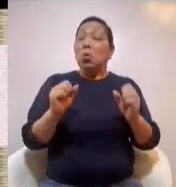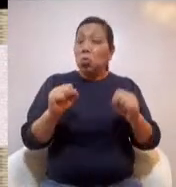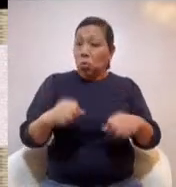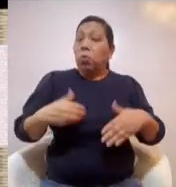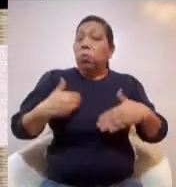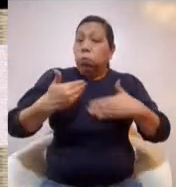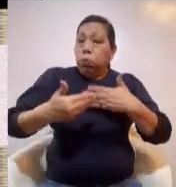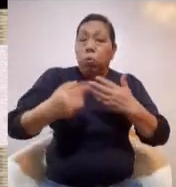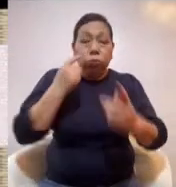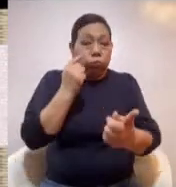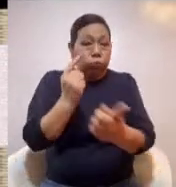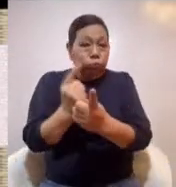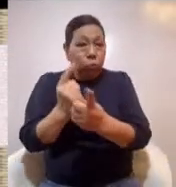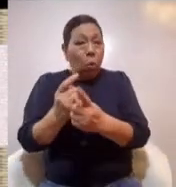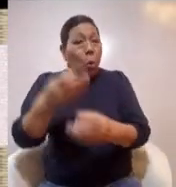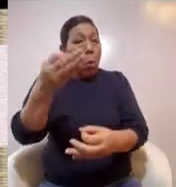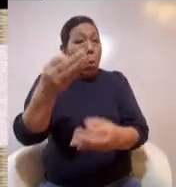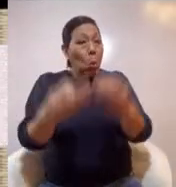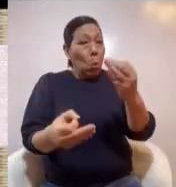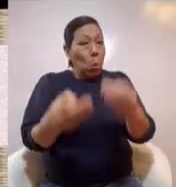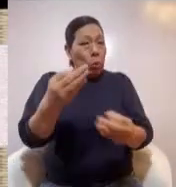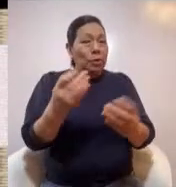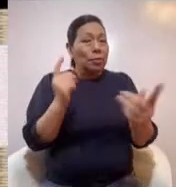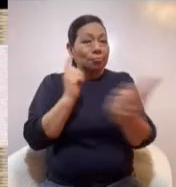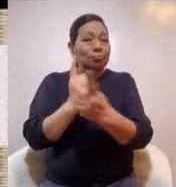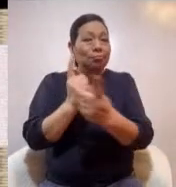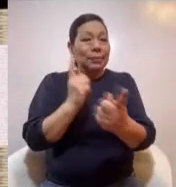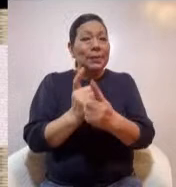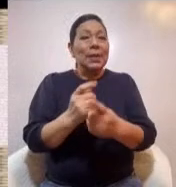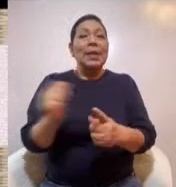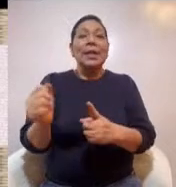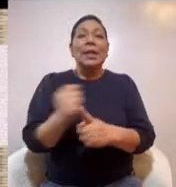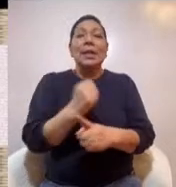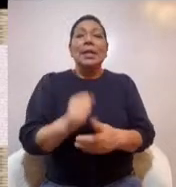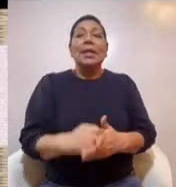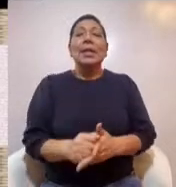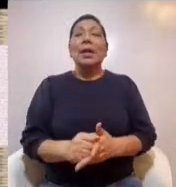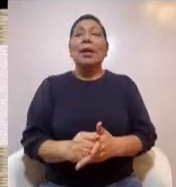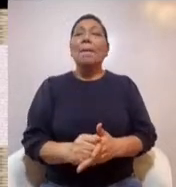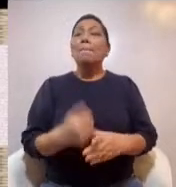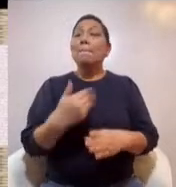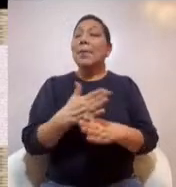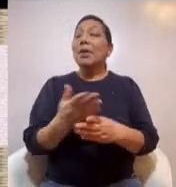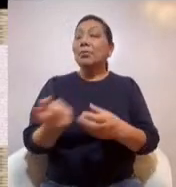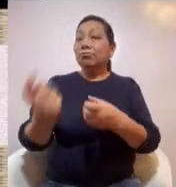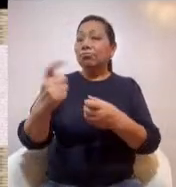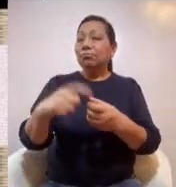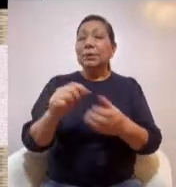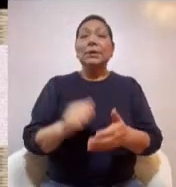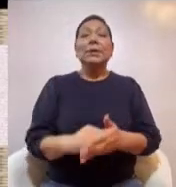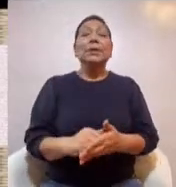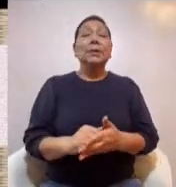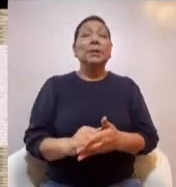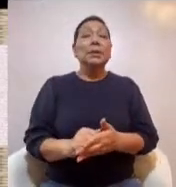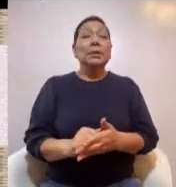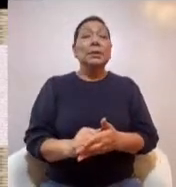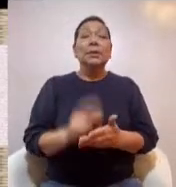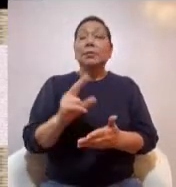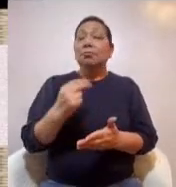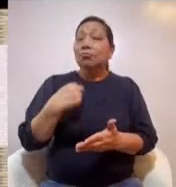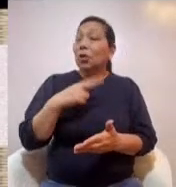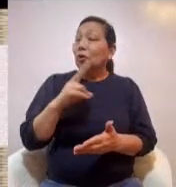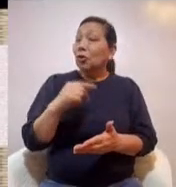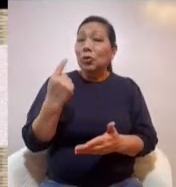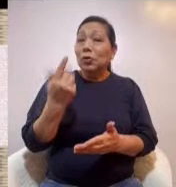inmediata, y poder articular con un sistema de justicia que se aproxime a la violencia de una manera integral.